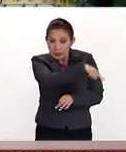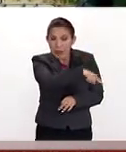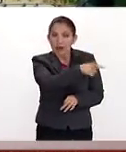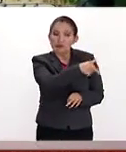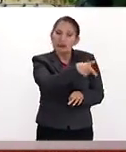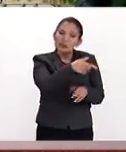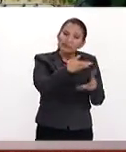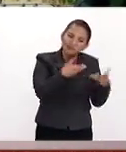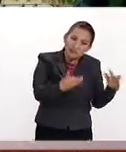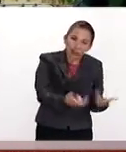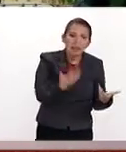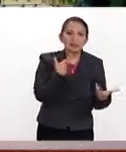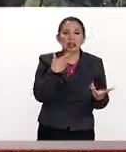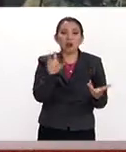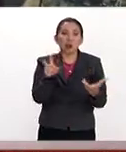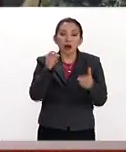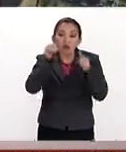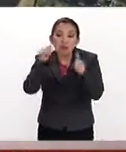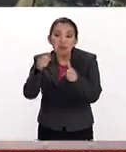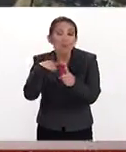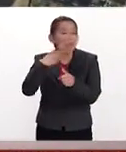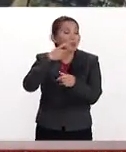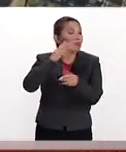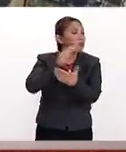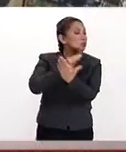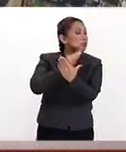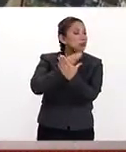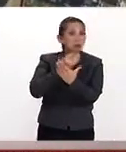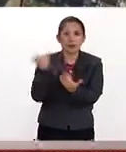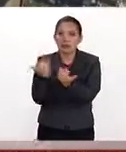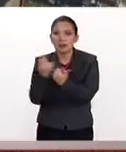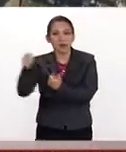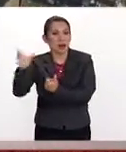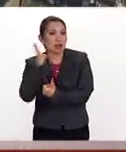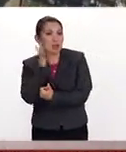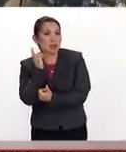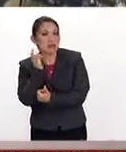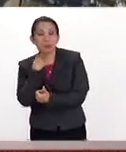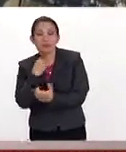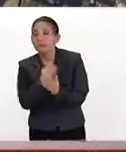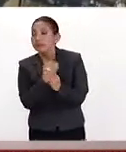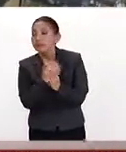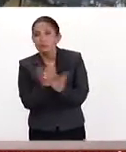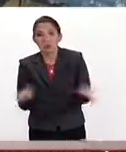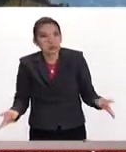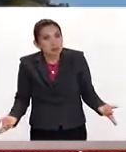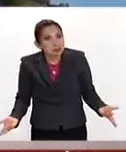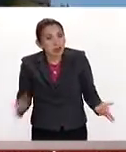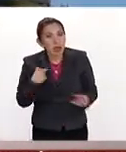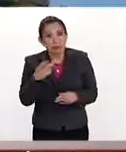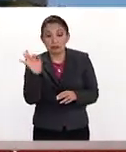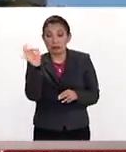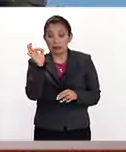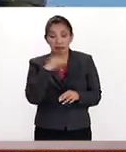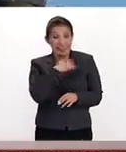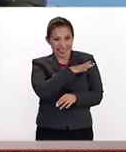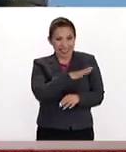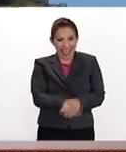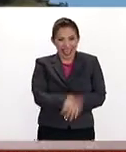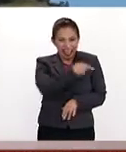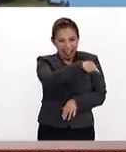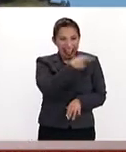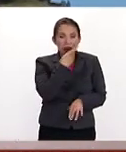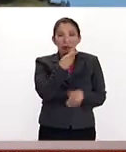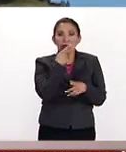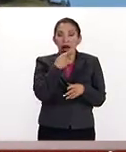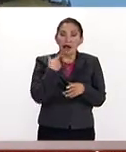Nación ha estado ausente de este debate fundamental, lo mismo que el Poder Legislativo. Insisto, si no son por las declaraciones del general secretario el pasado